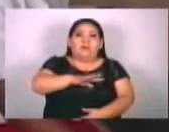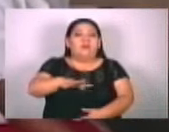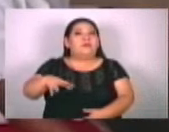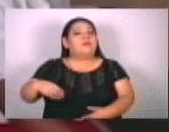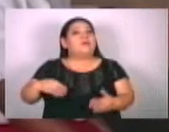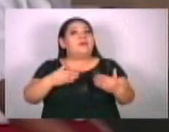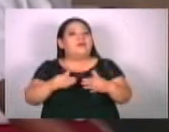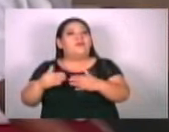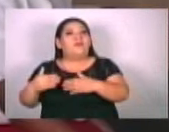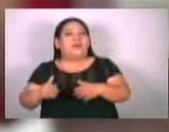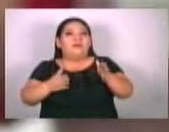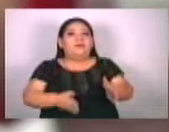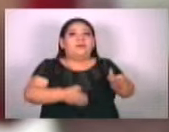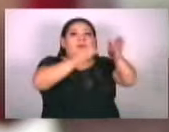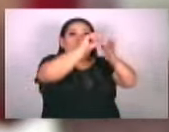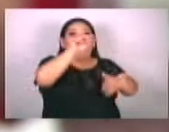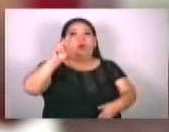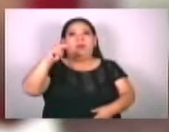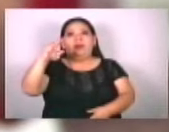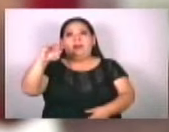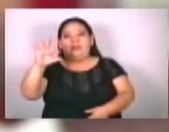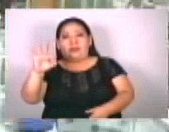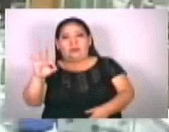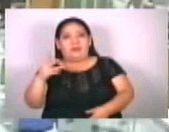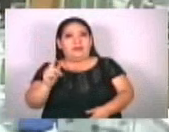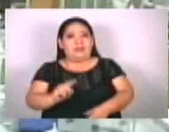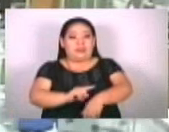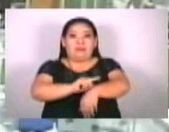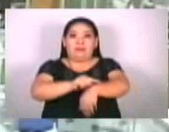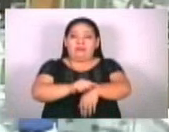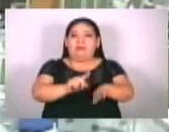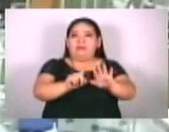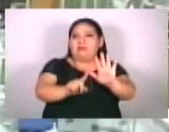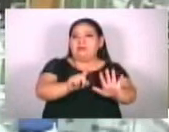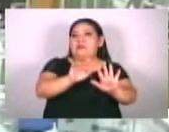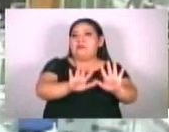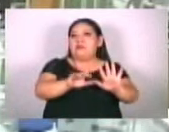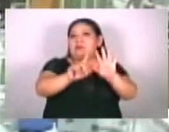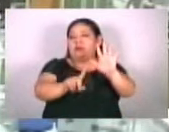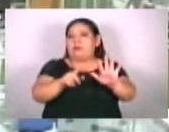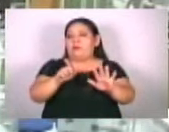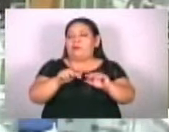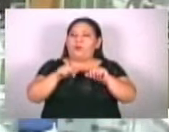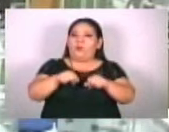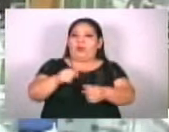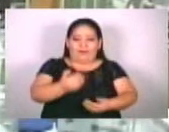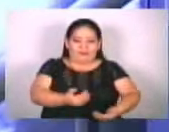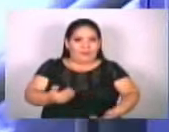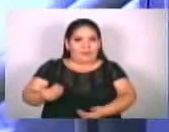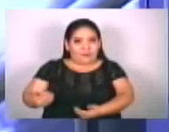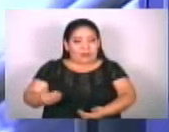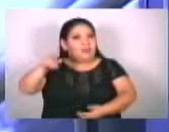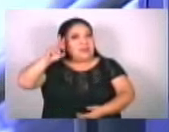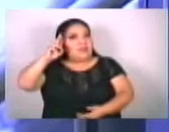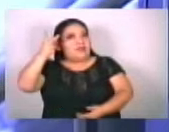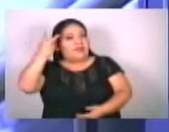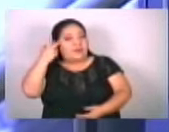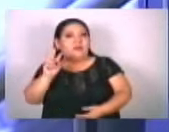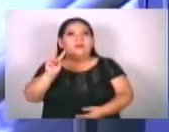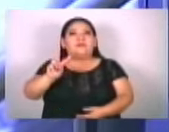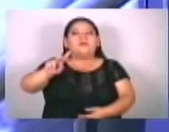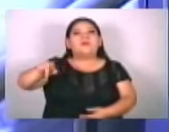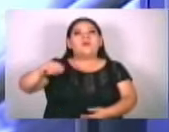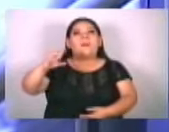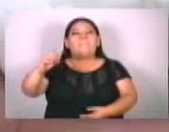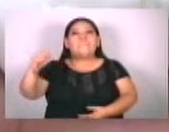Según datos de UNICEF, cada 16 segundos se produce una muerte fetal. Esto significa que cerca de 2 millones